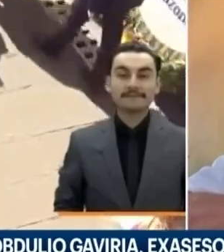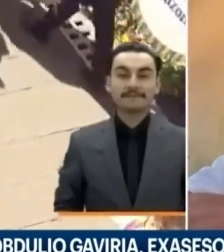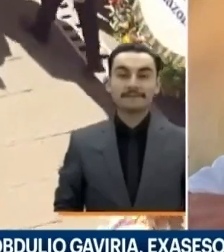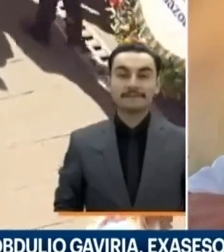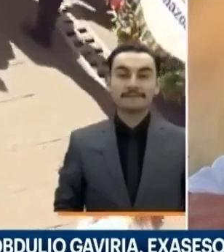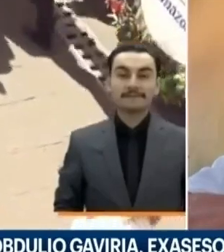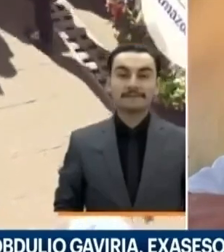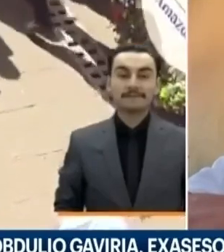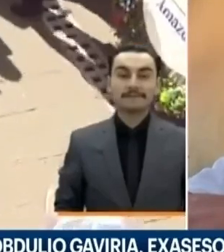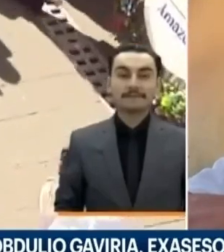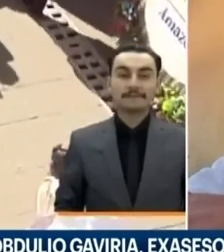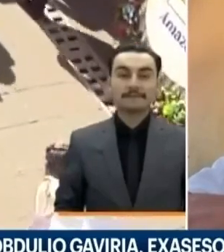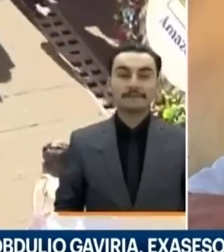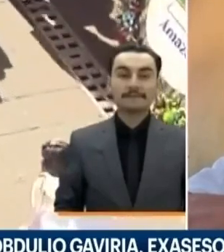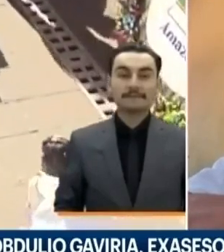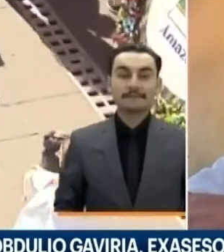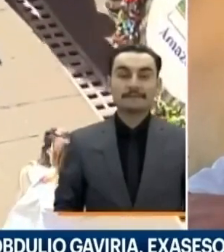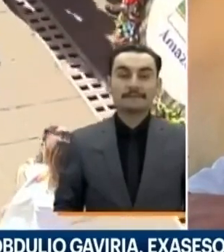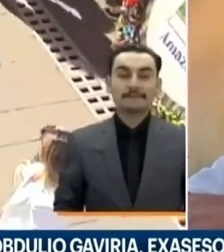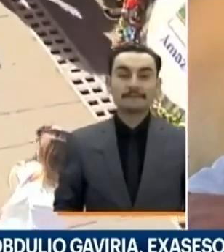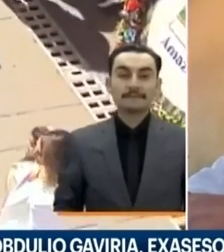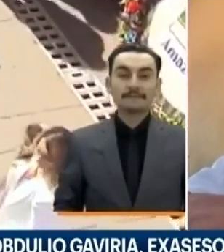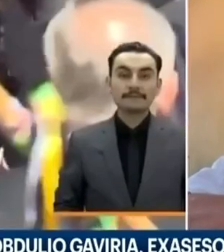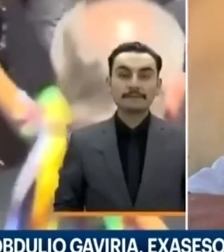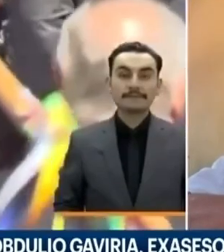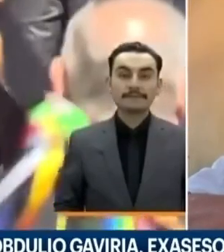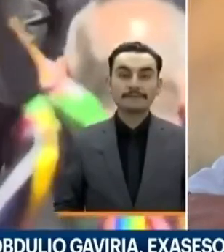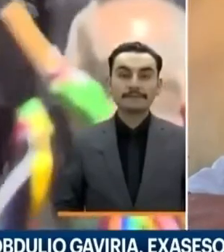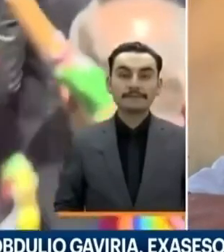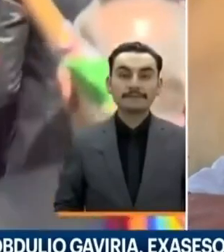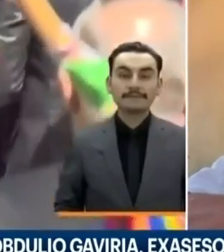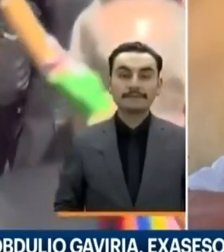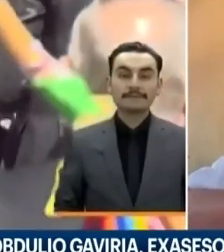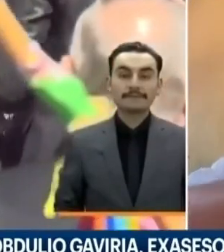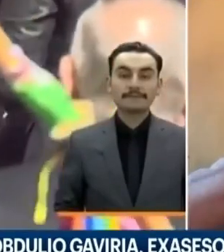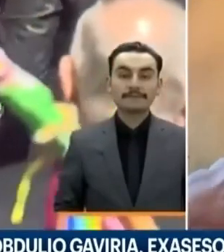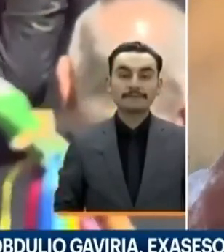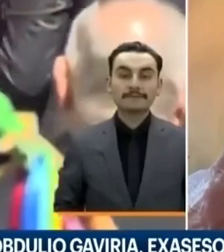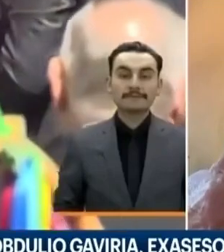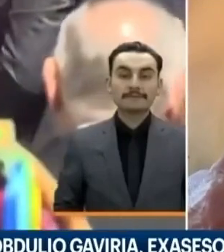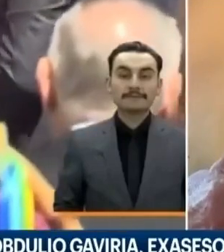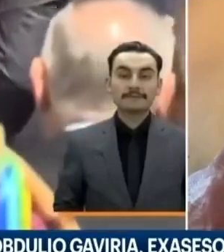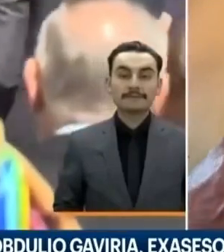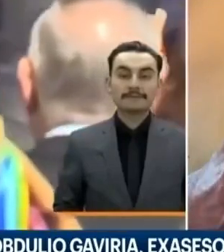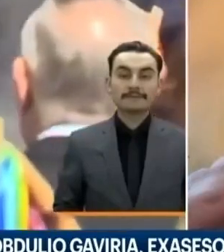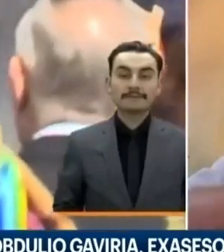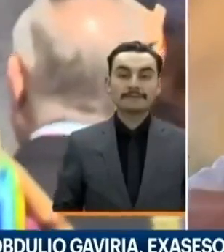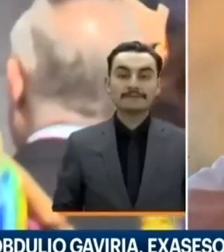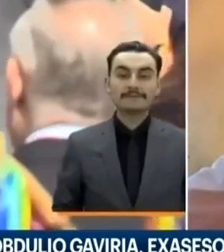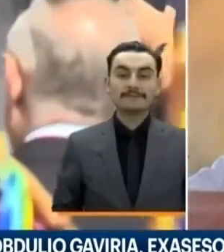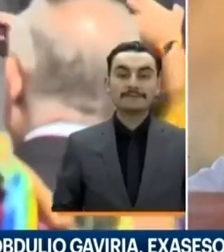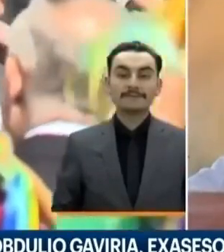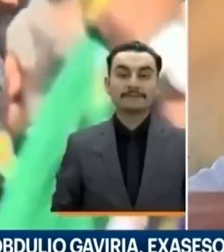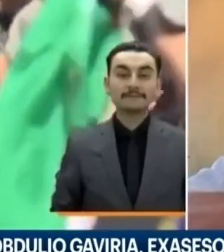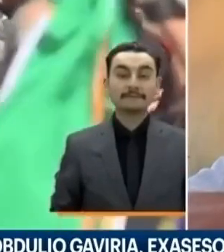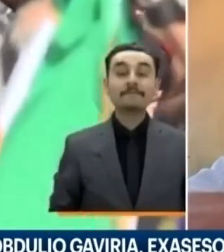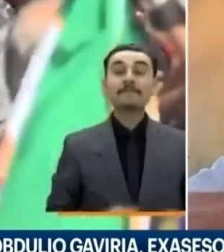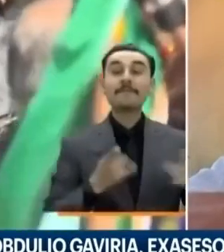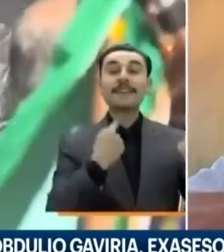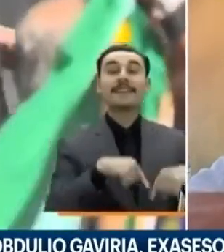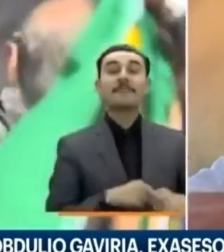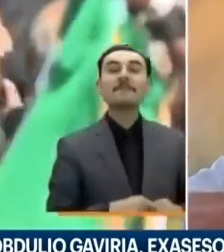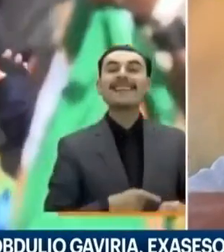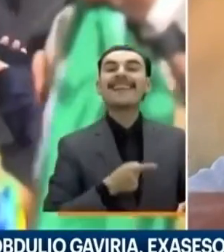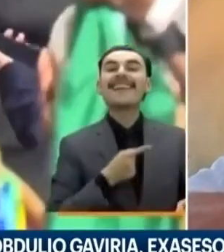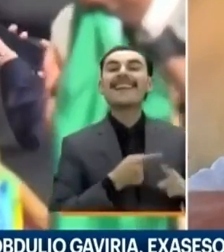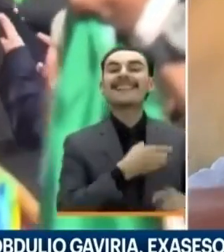delitos? Ayer hubo una sorpresa muy favorable, dijéramos que genera autoestima para los